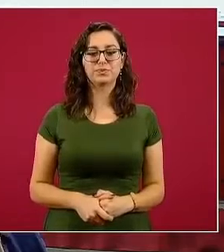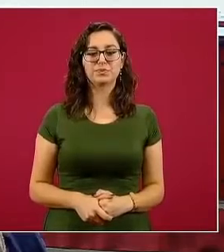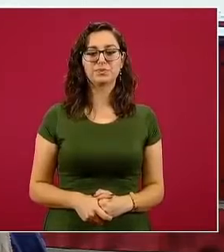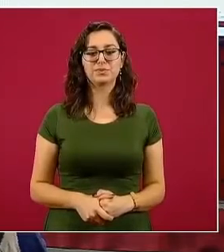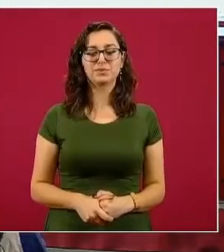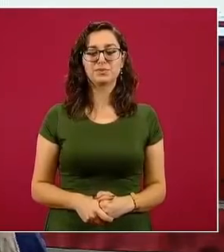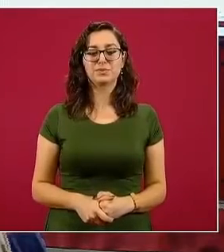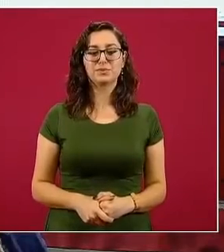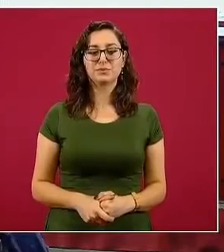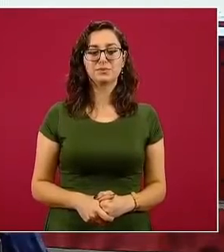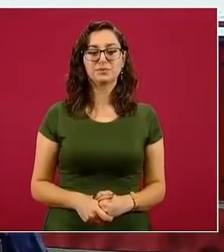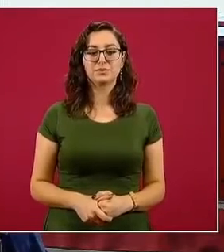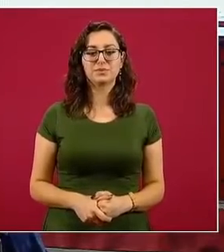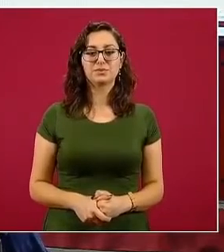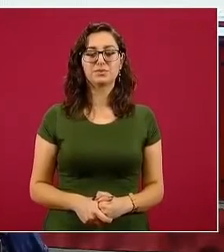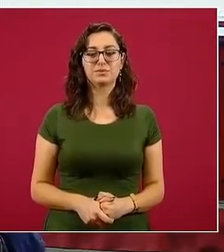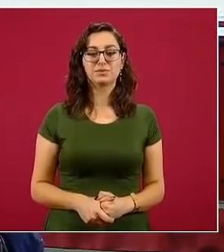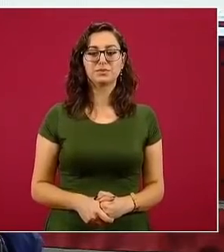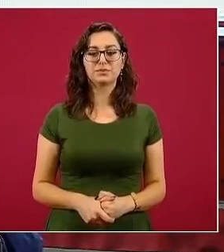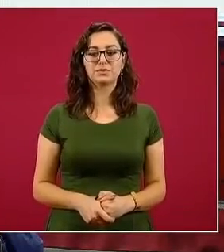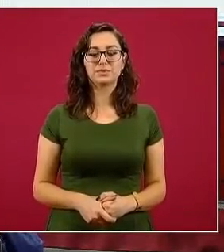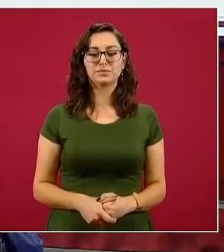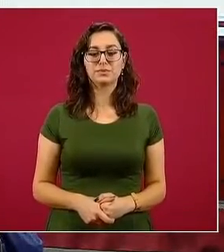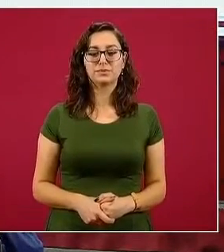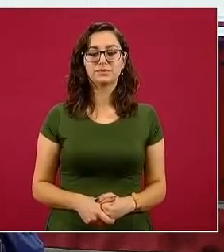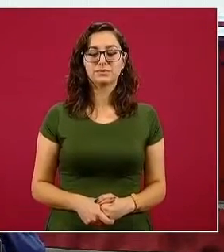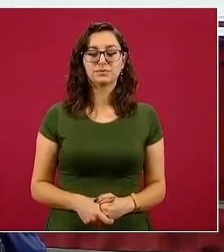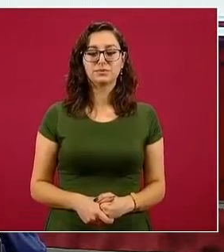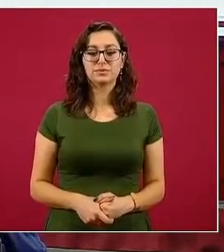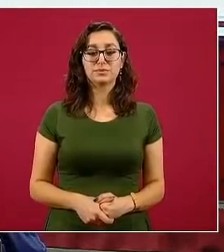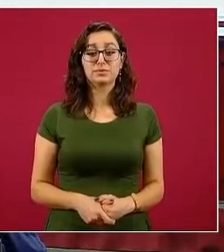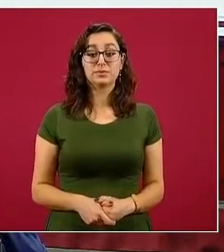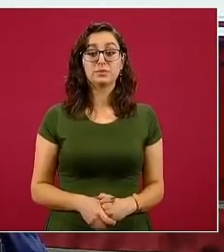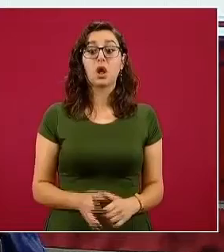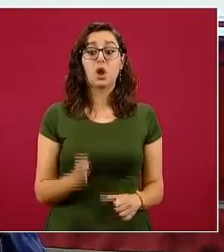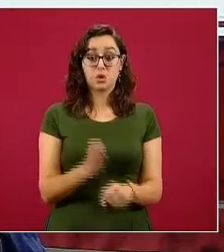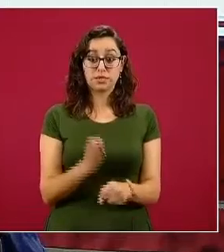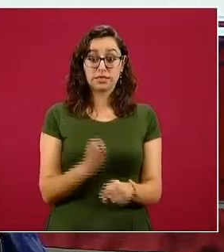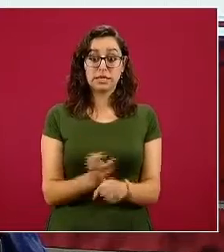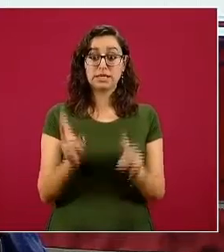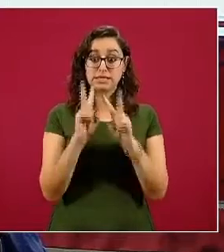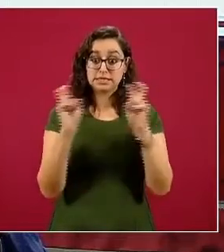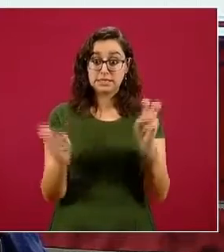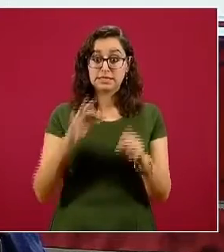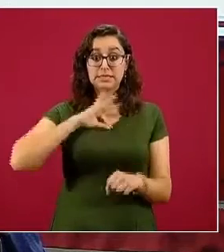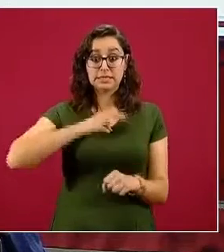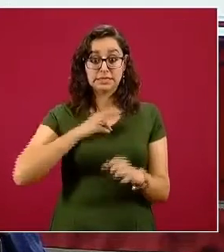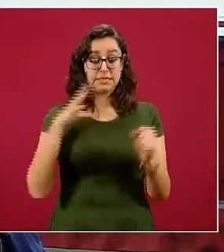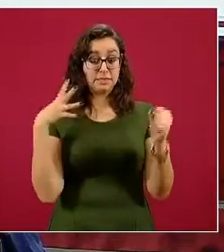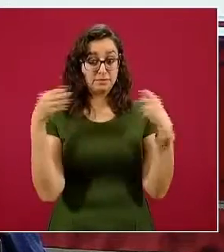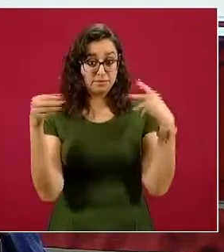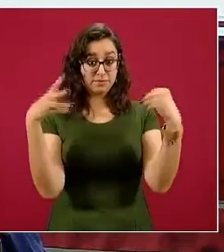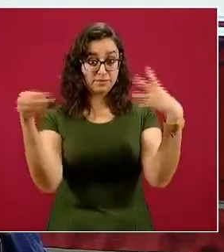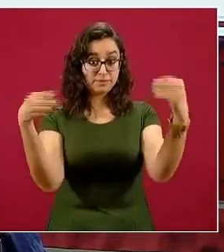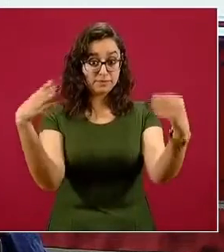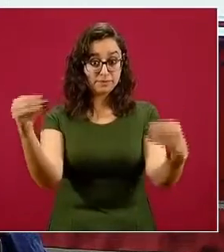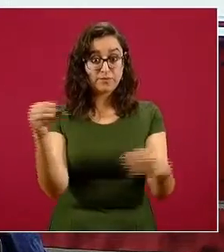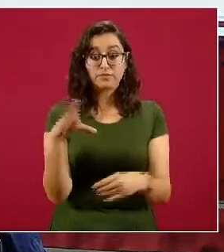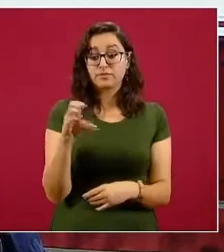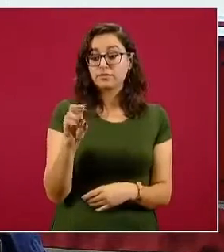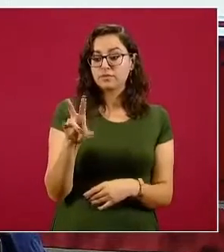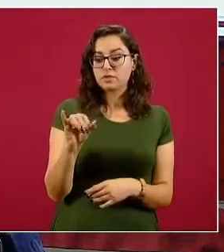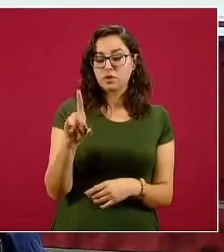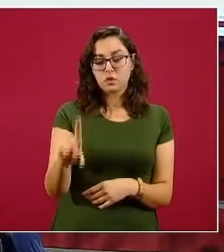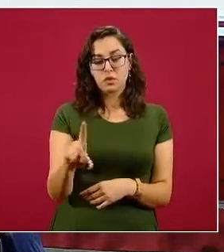En estos momentos, por el tema del COVID, obviamente ha cambiado